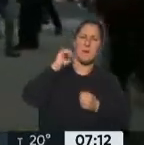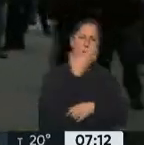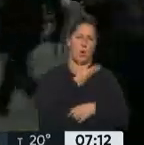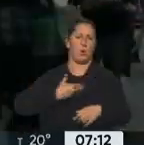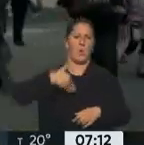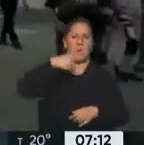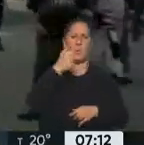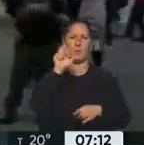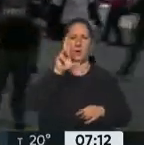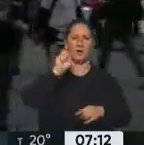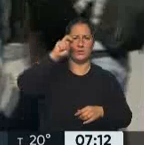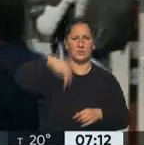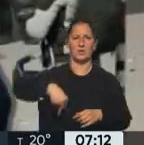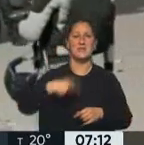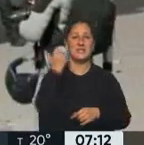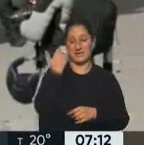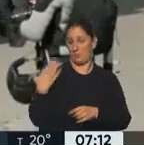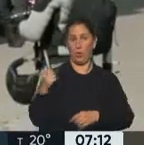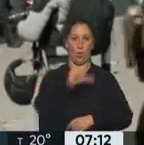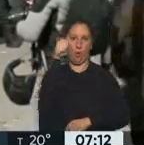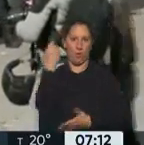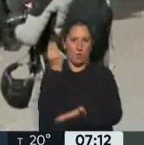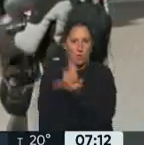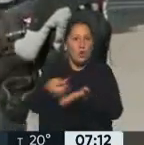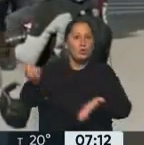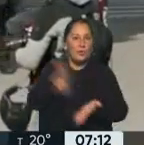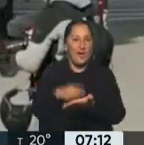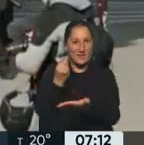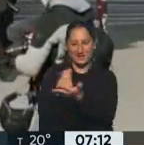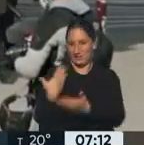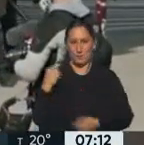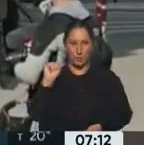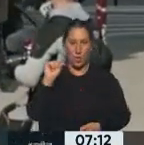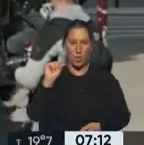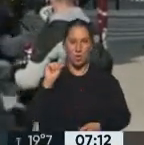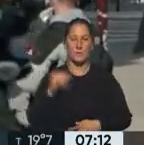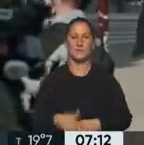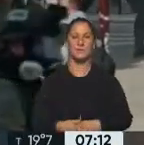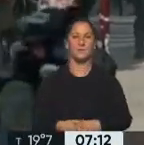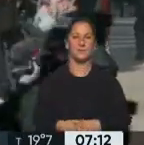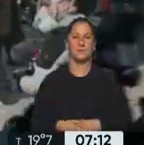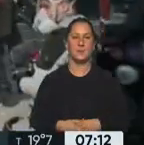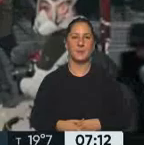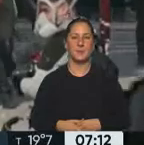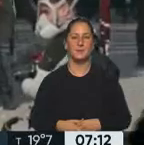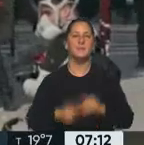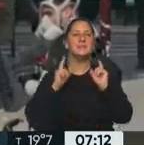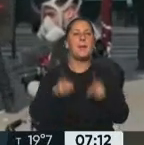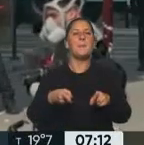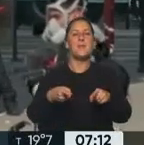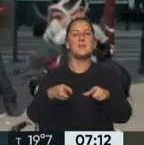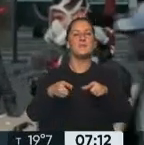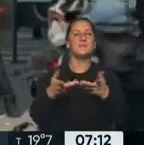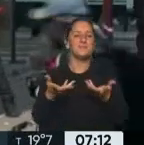Macron, que acaba de ganar. Reasumido recientemente, ¿no? Reasumido recientemente y también el hecho de que,